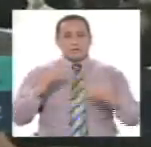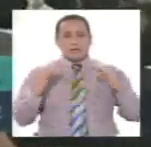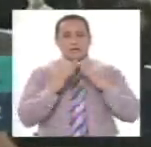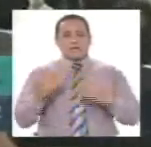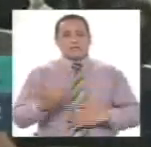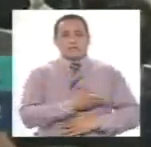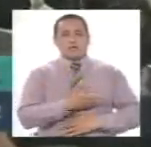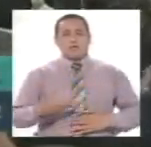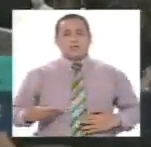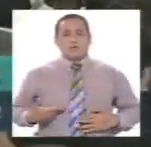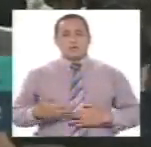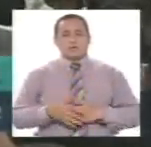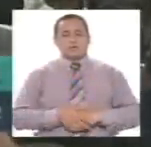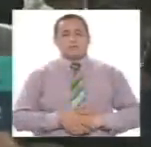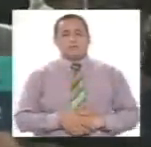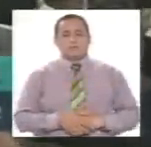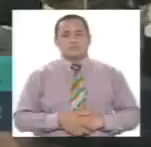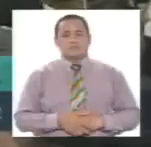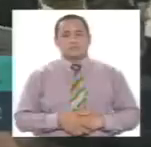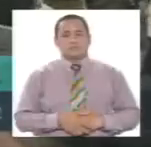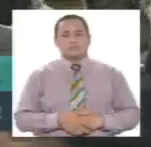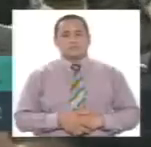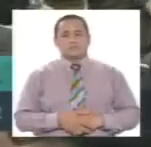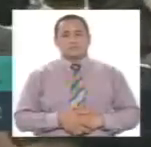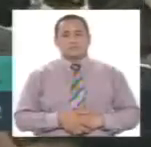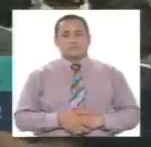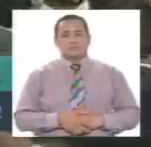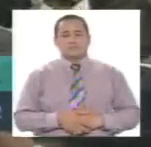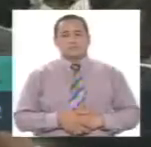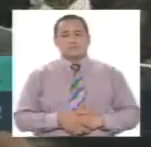de Palacio de Gobierno.